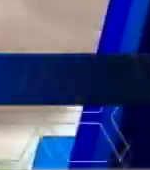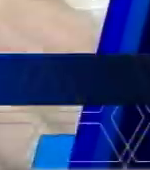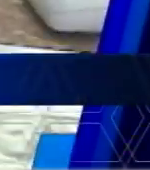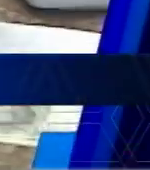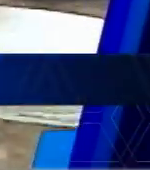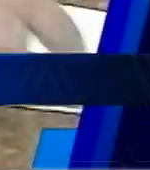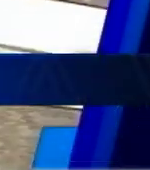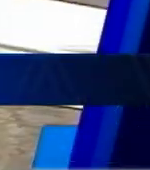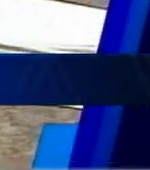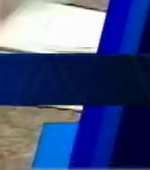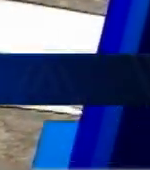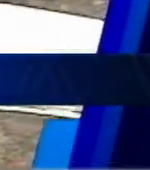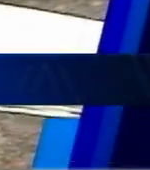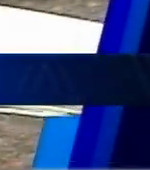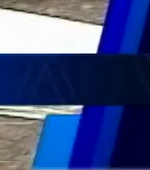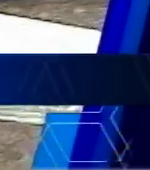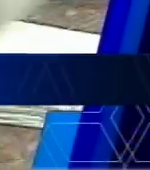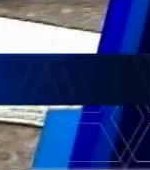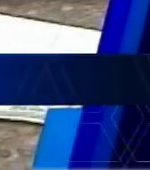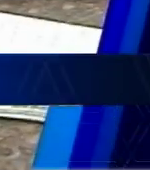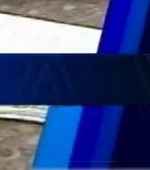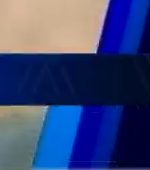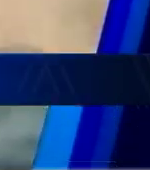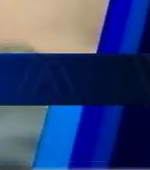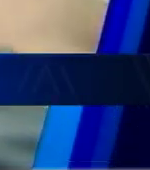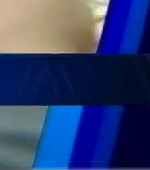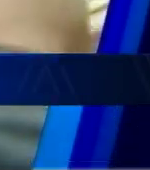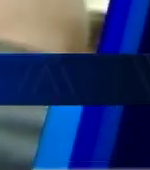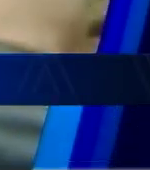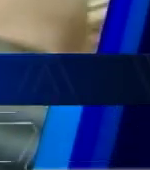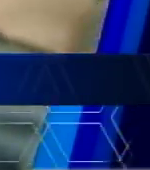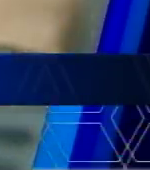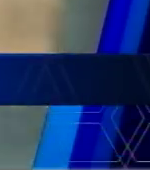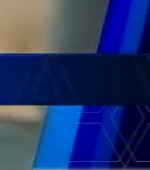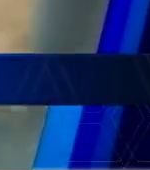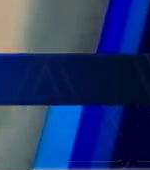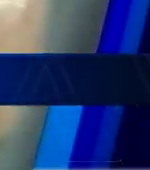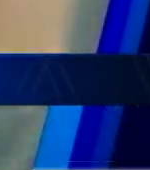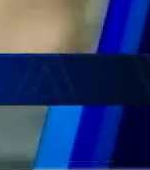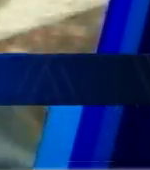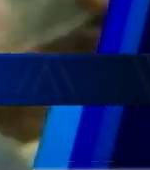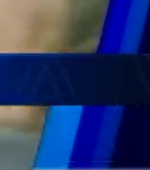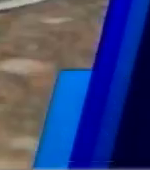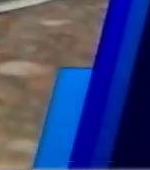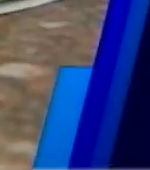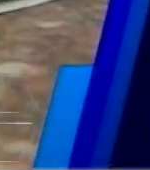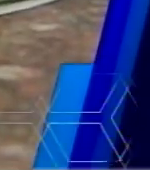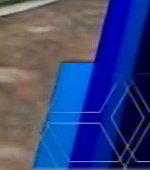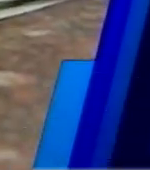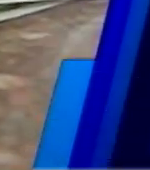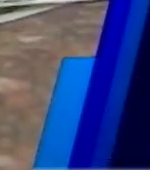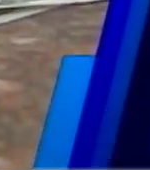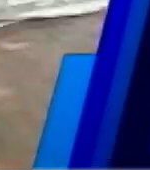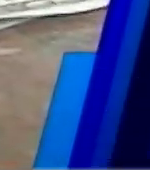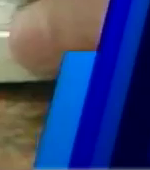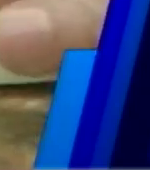Primera jornada. Banco Central de Venezuela publicó tasa promedio de divisas resultante tras operaciones en mesas de